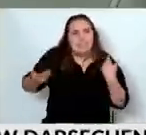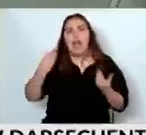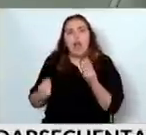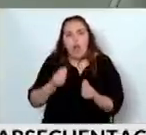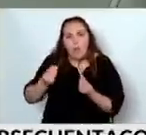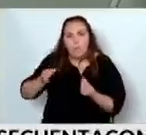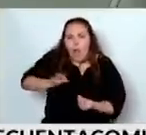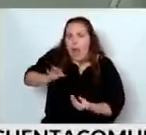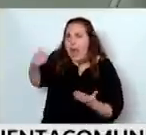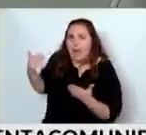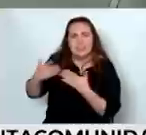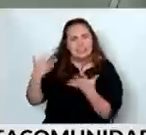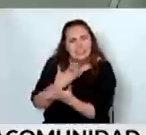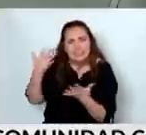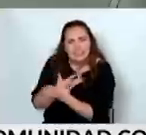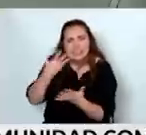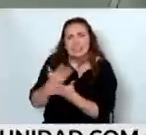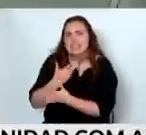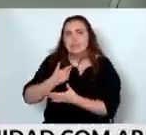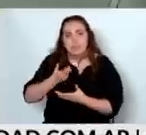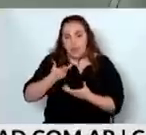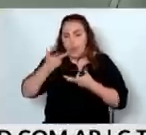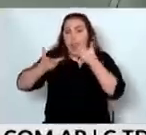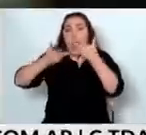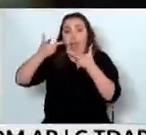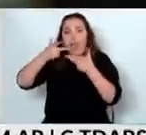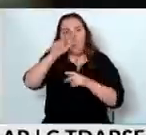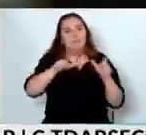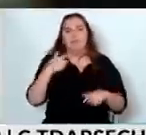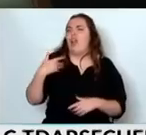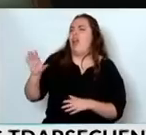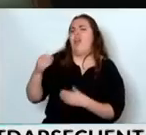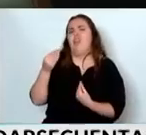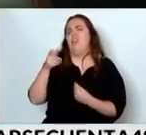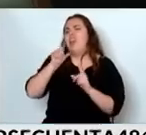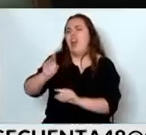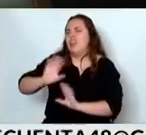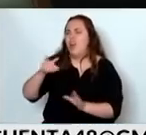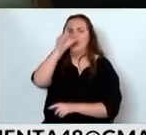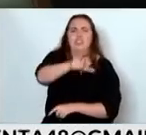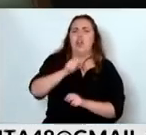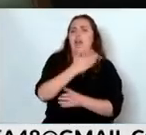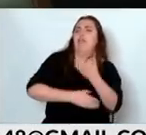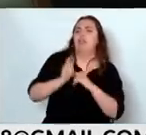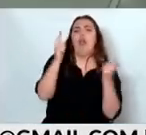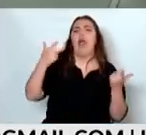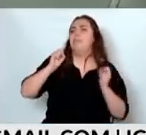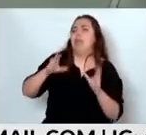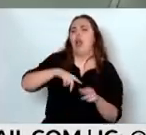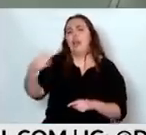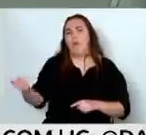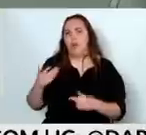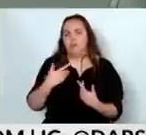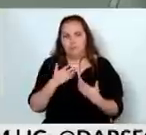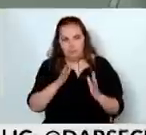quizás quieren hablar con alguien pero te minimizan, ¿viste? Oh, no te quejes, ¿no viste que había otro que le faltan los brazos? Sí, está perfecto, está, pero el otro está peor